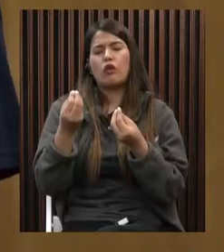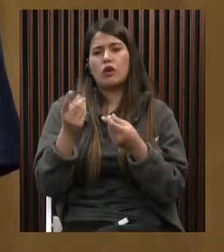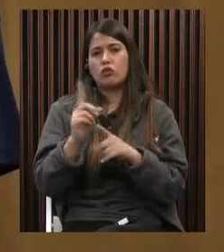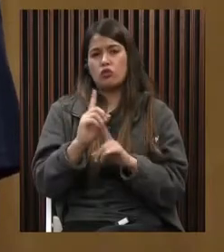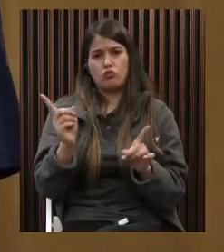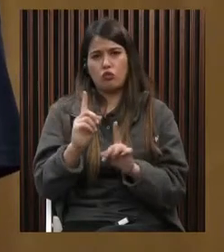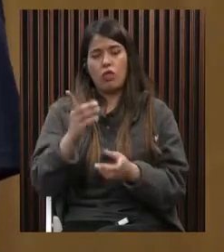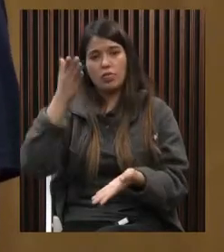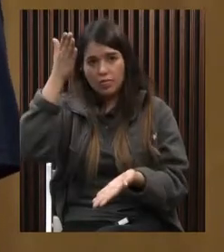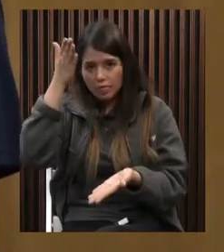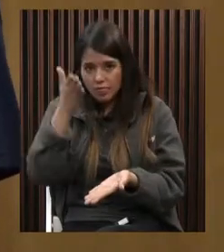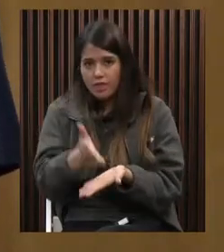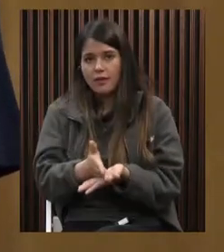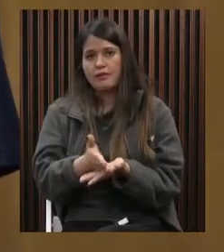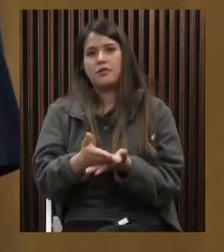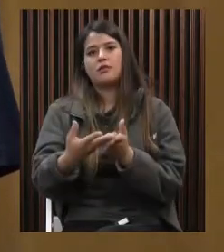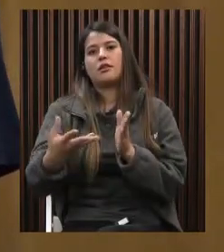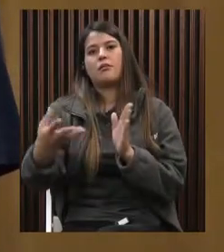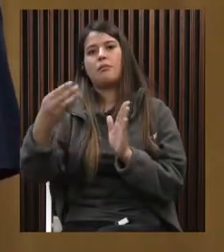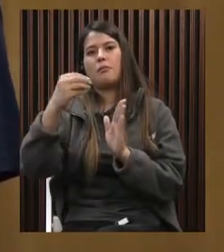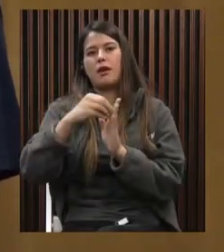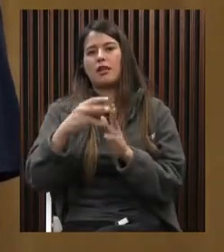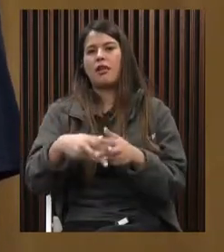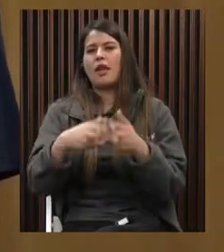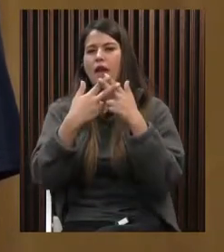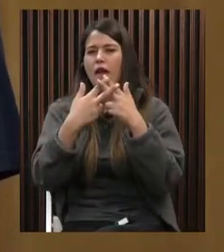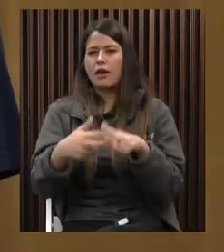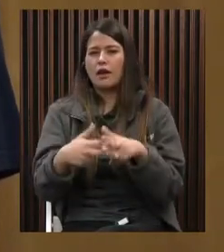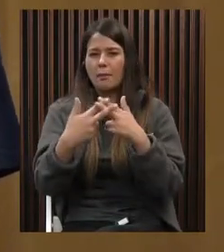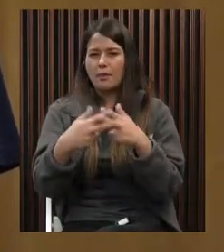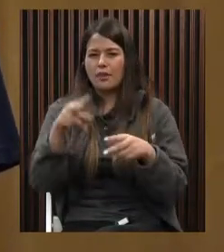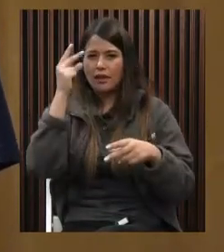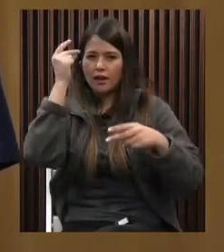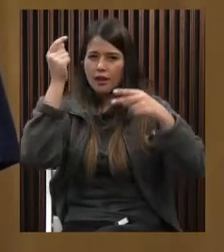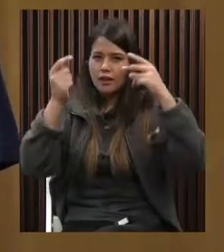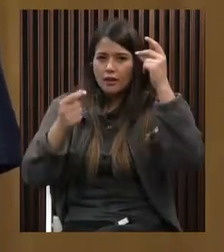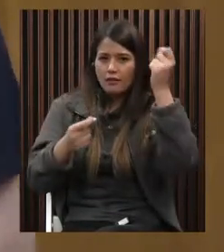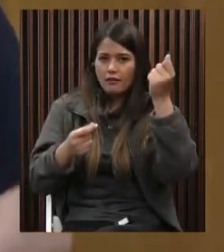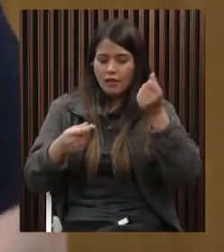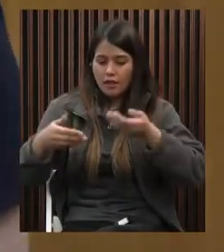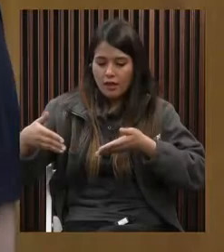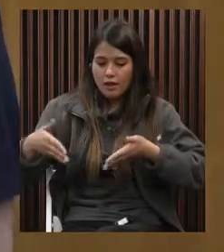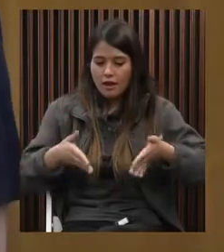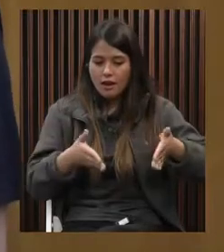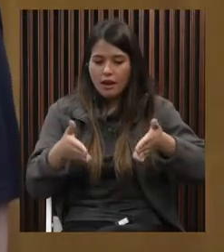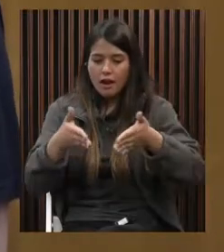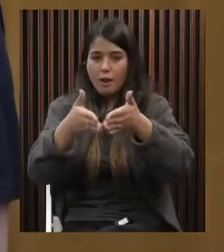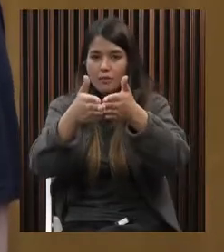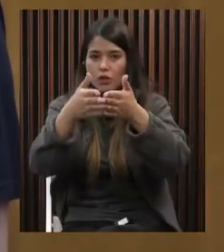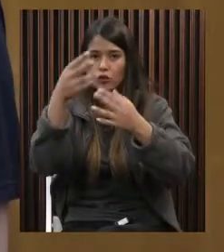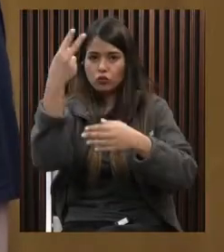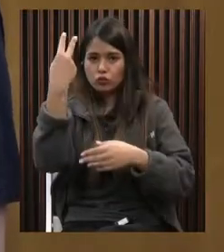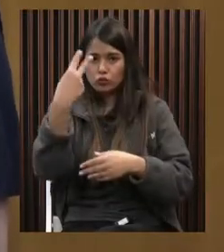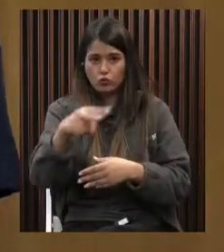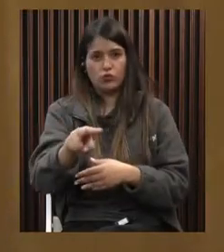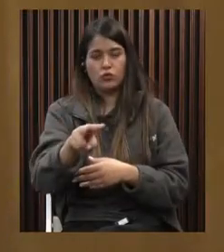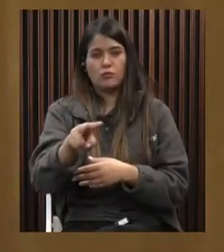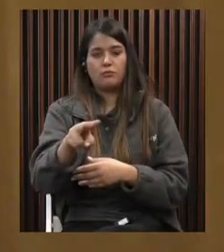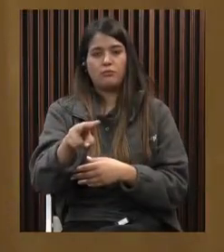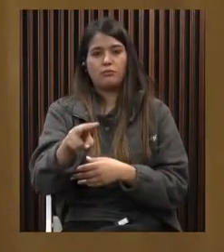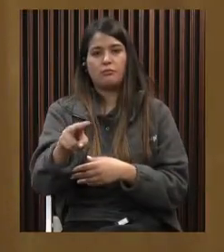eso debe ser parte de la herramienta creativa y del camino que tú debes seguir para crear arte